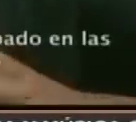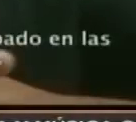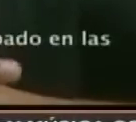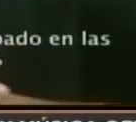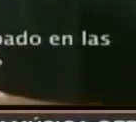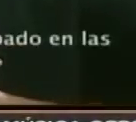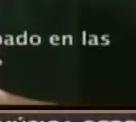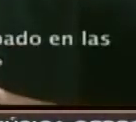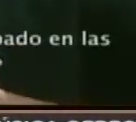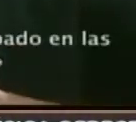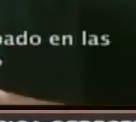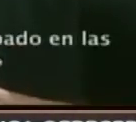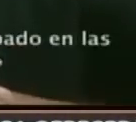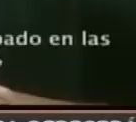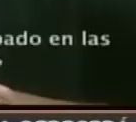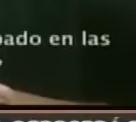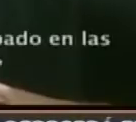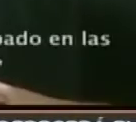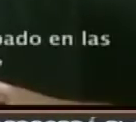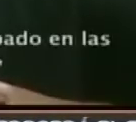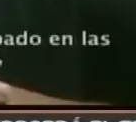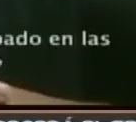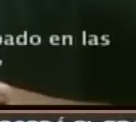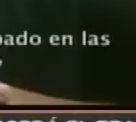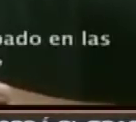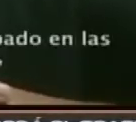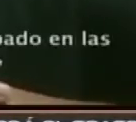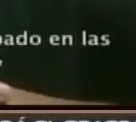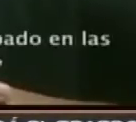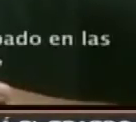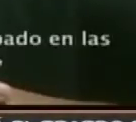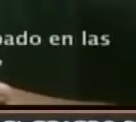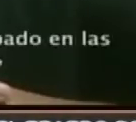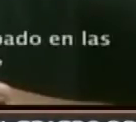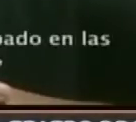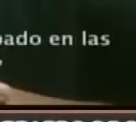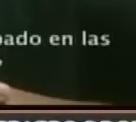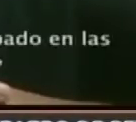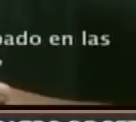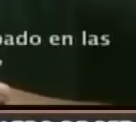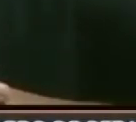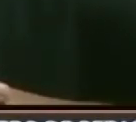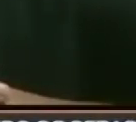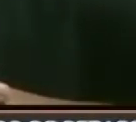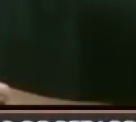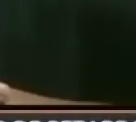activa. He participado en las protestas del 2014, 2015, 2016,